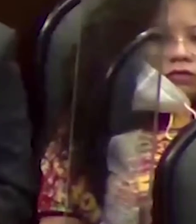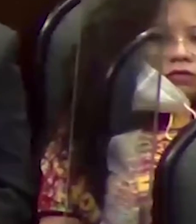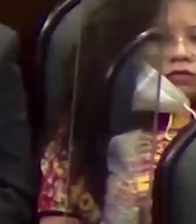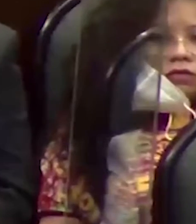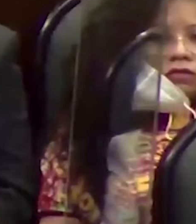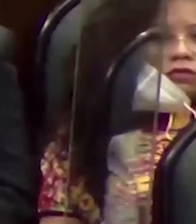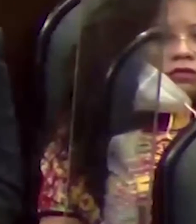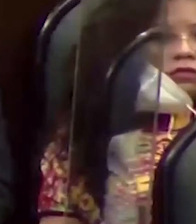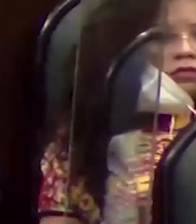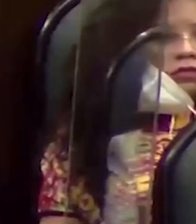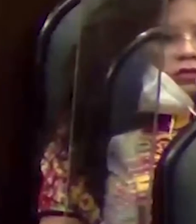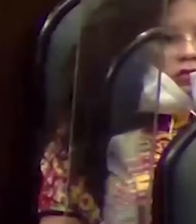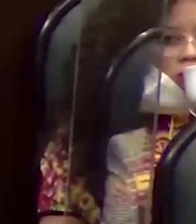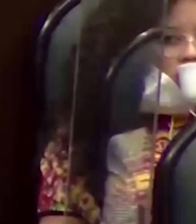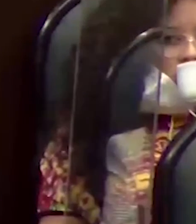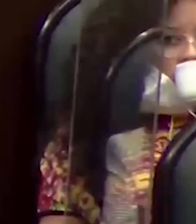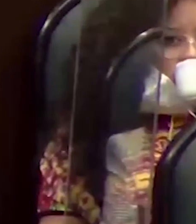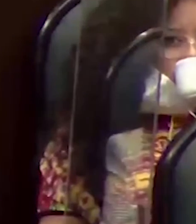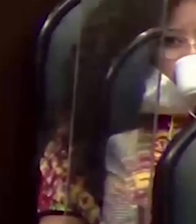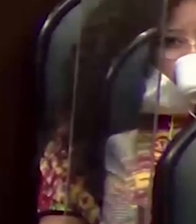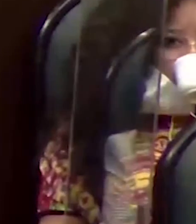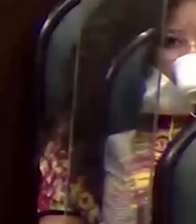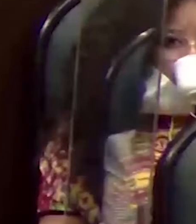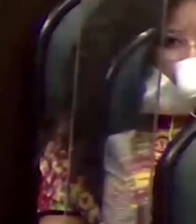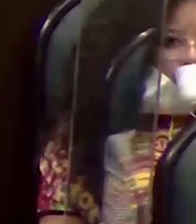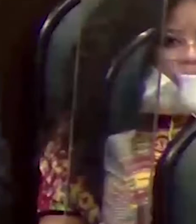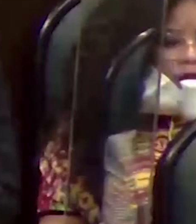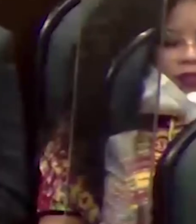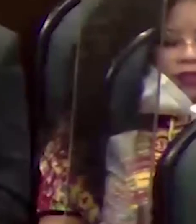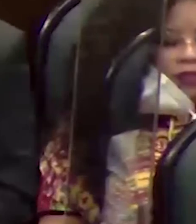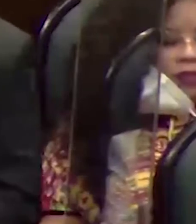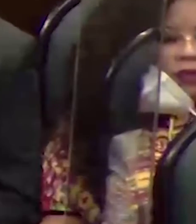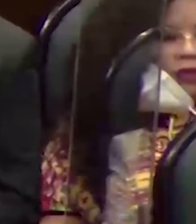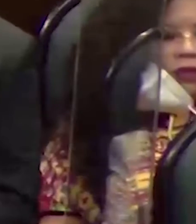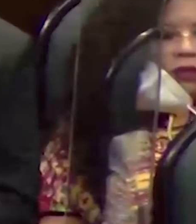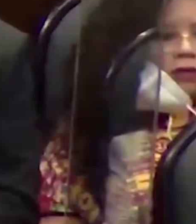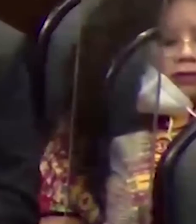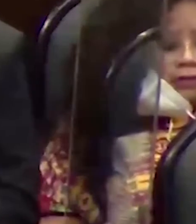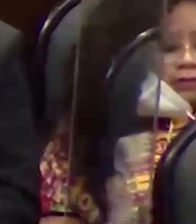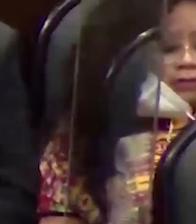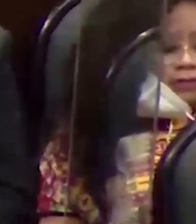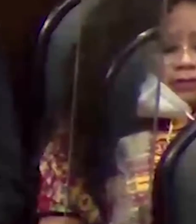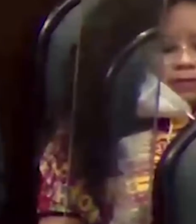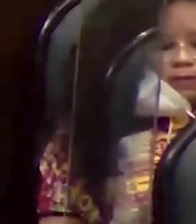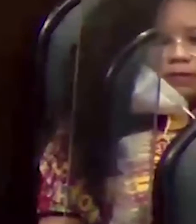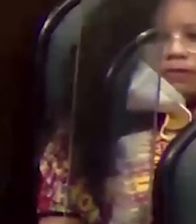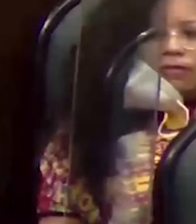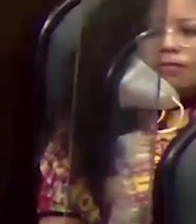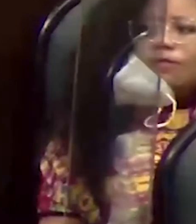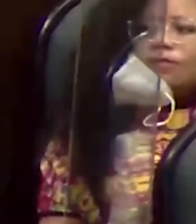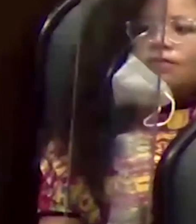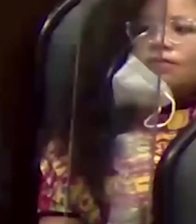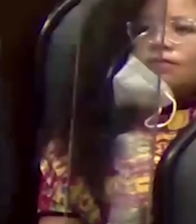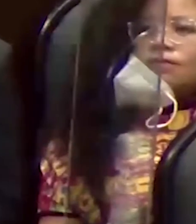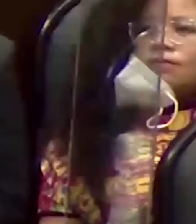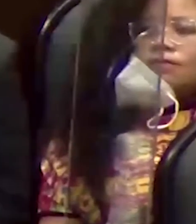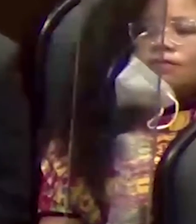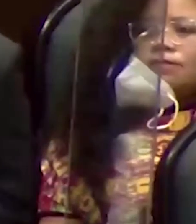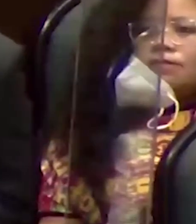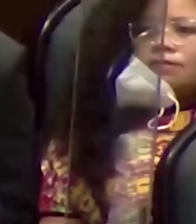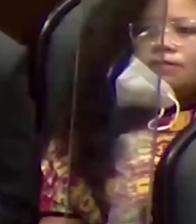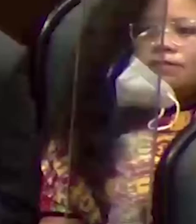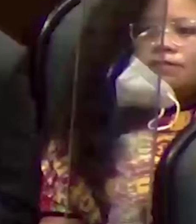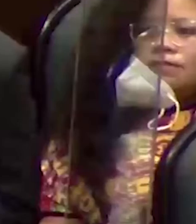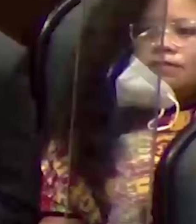no recibimos órdenes de nadie no nos subordinamos a nadie no obedecemos a ningún